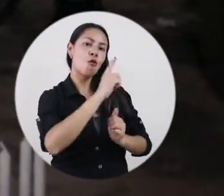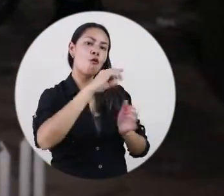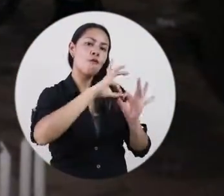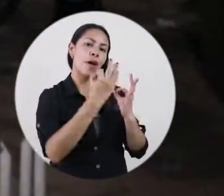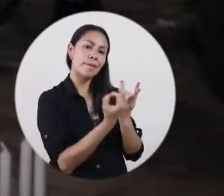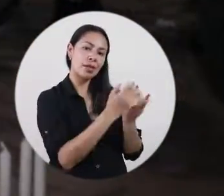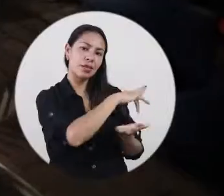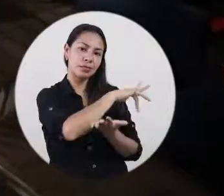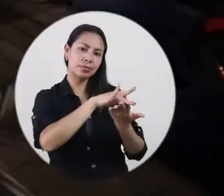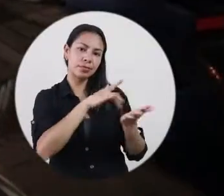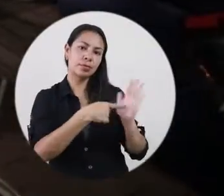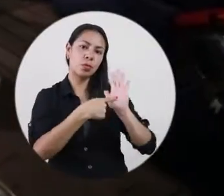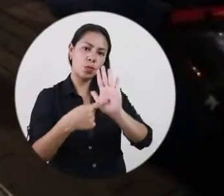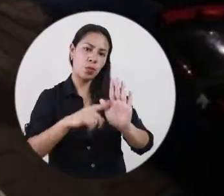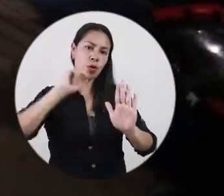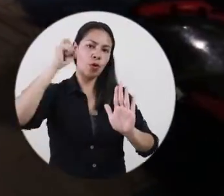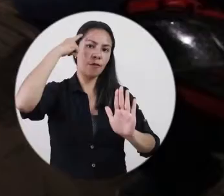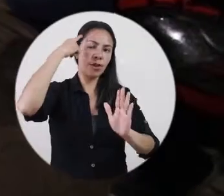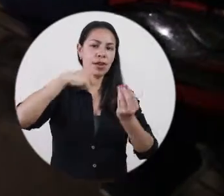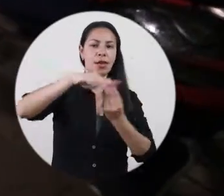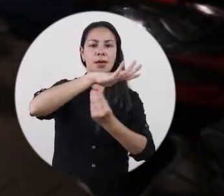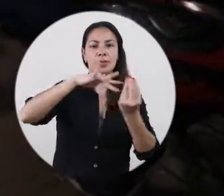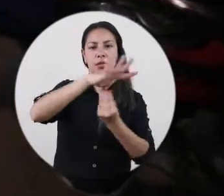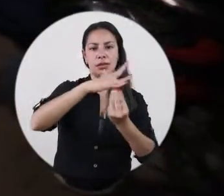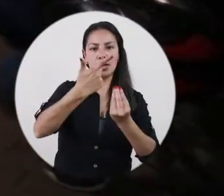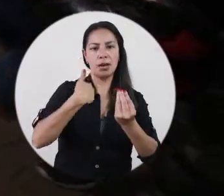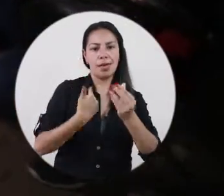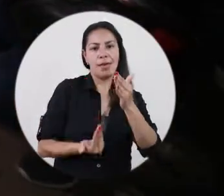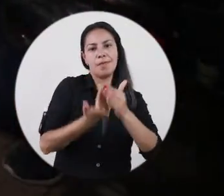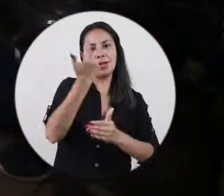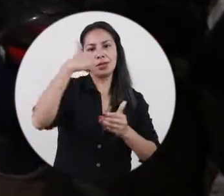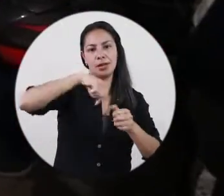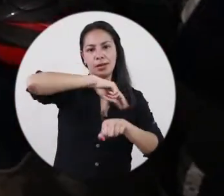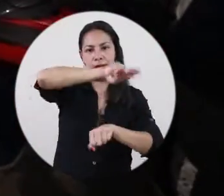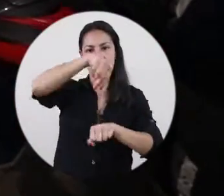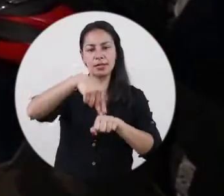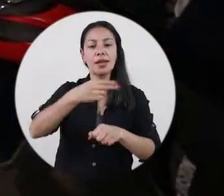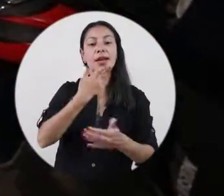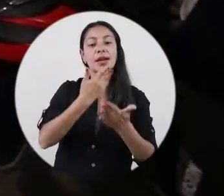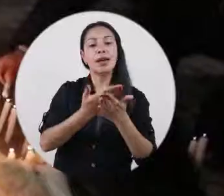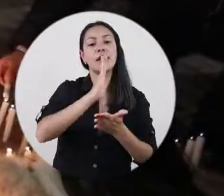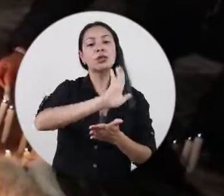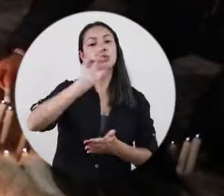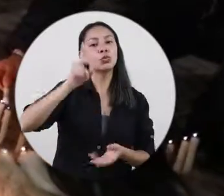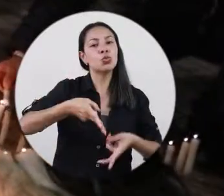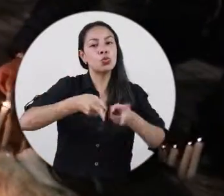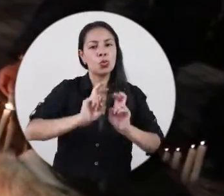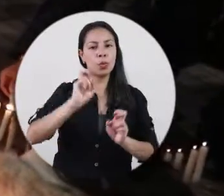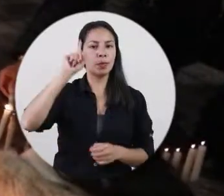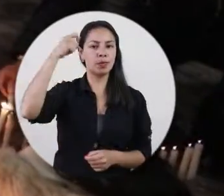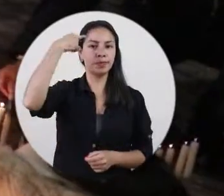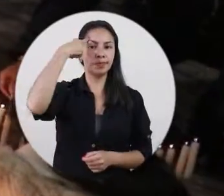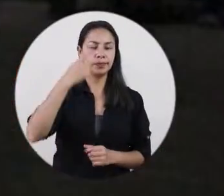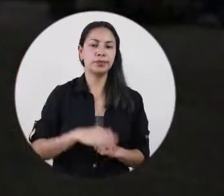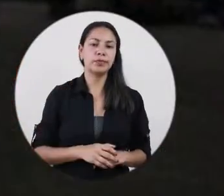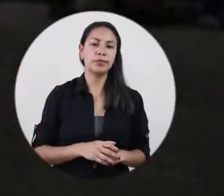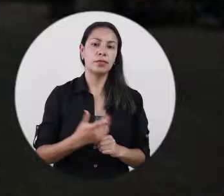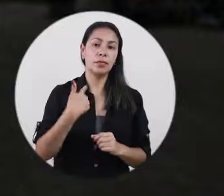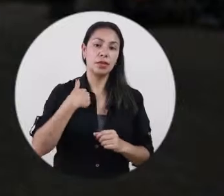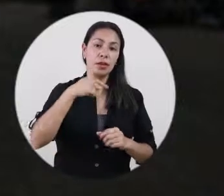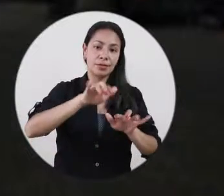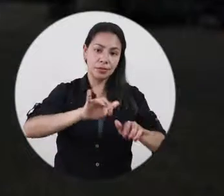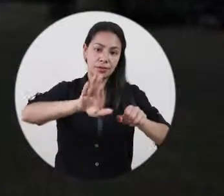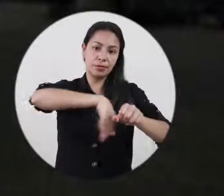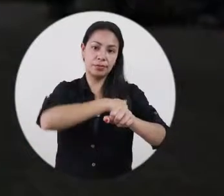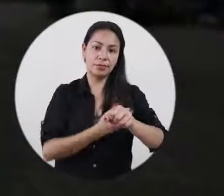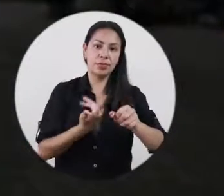consecuentes con la gobernanza ambiental que se ha puesto en marcha en nariño gracias al nuevo gobierno sin duda alguna dejarle una secretaria